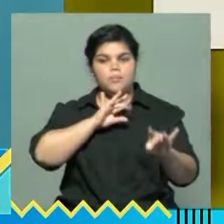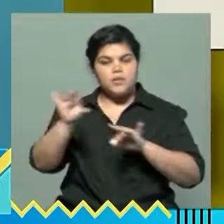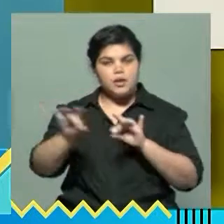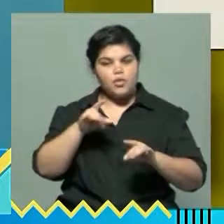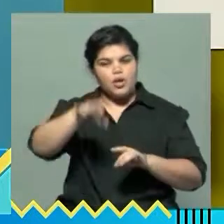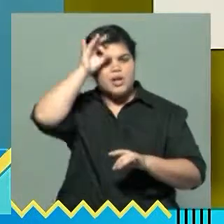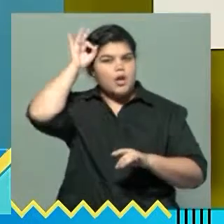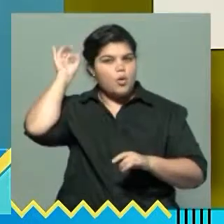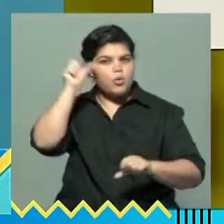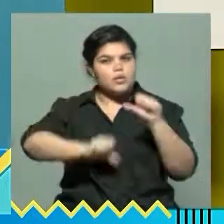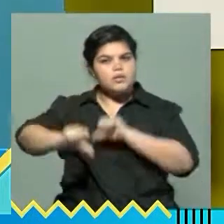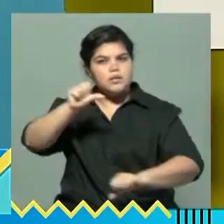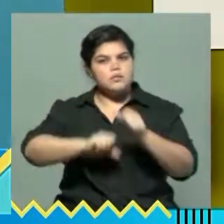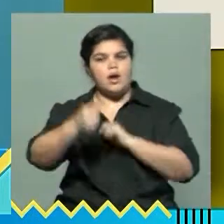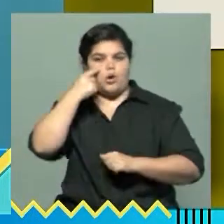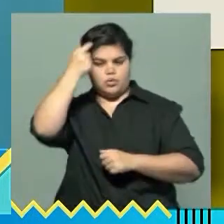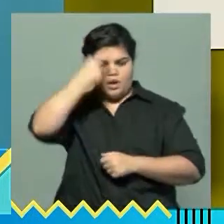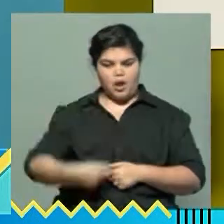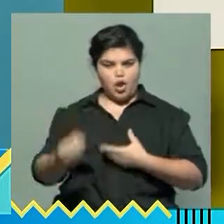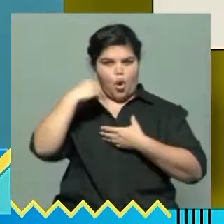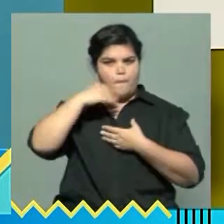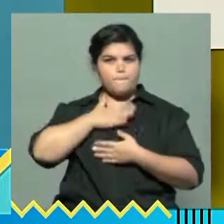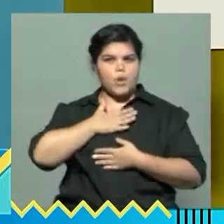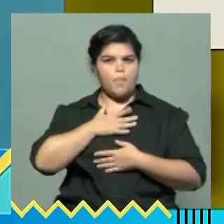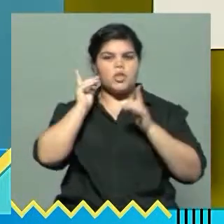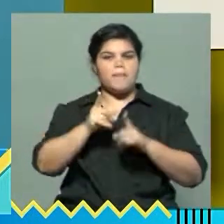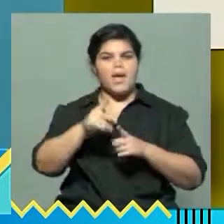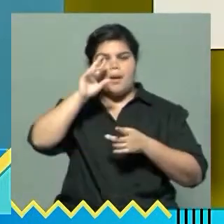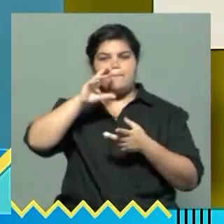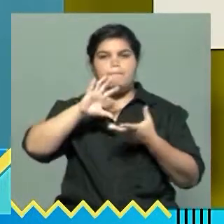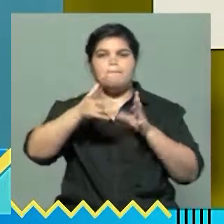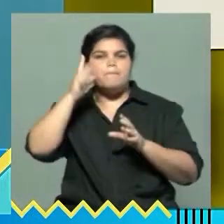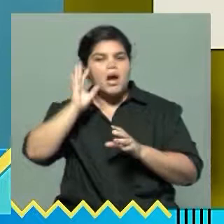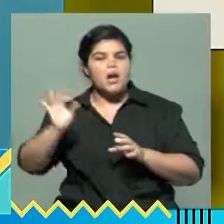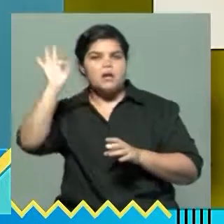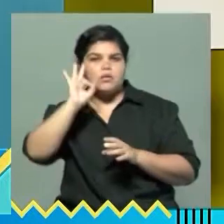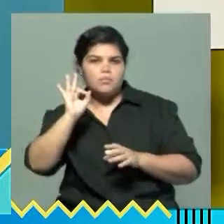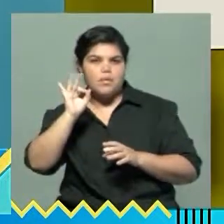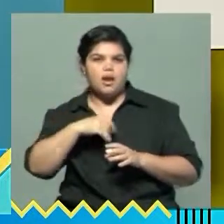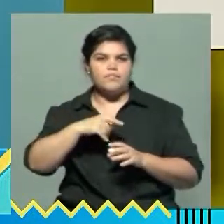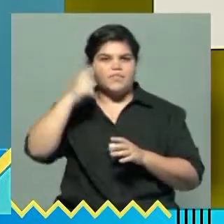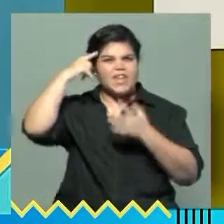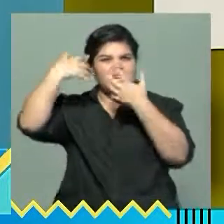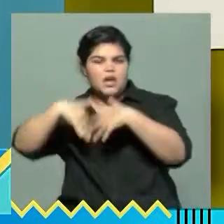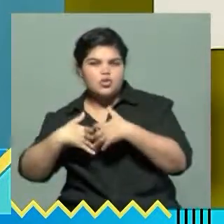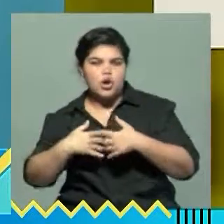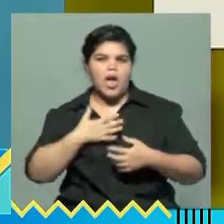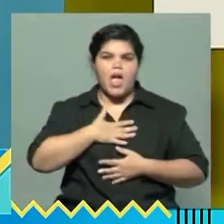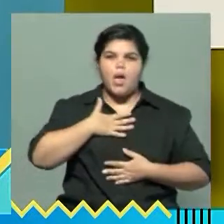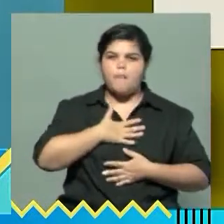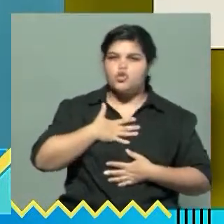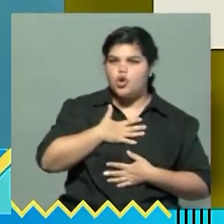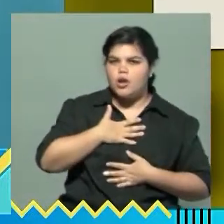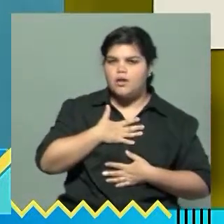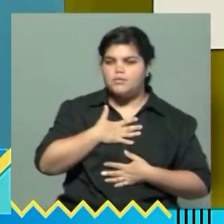de neurociencias, de conocernos un poco más, de qué está pasando, el paradigma, razón versus emociones, y lo dejo ahí un poquito